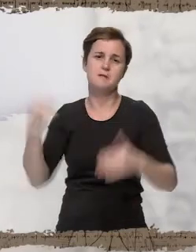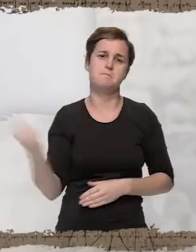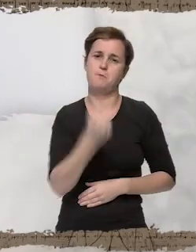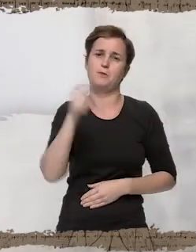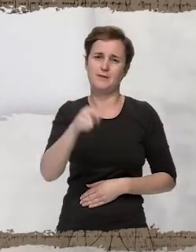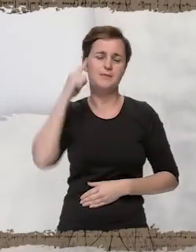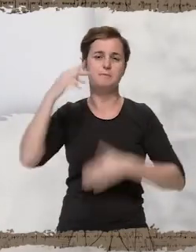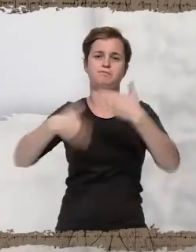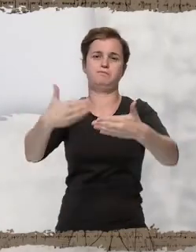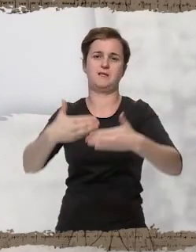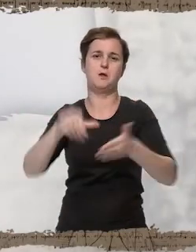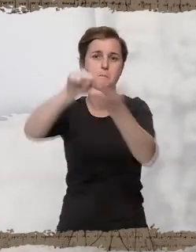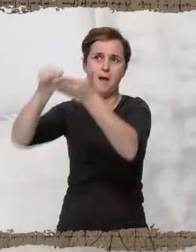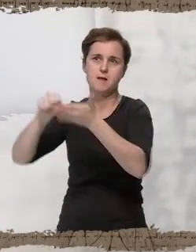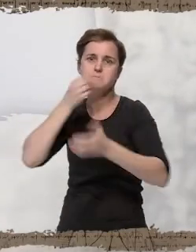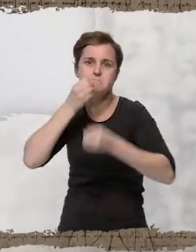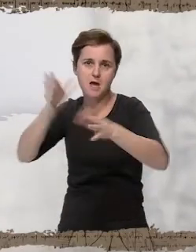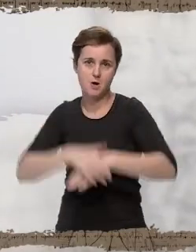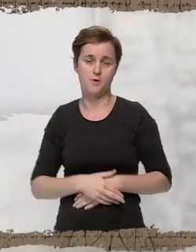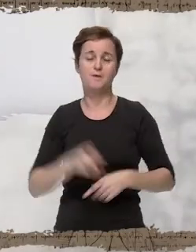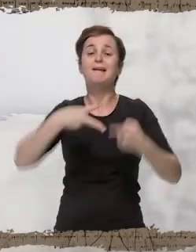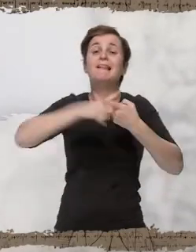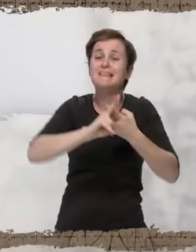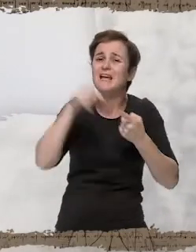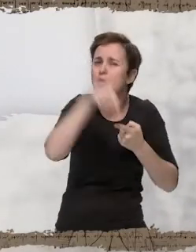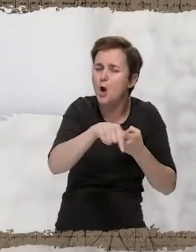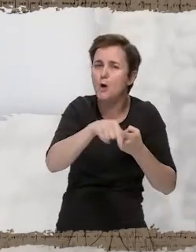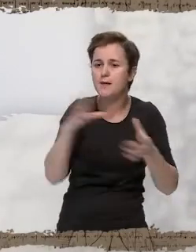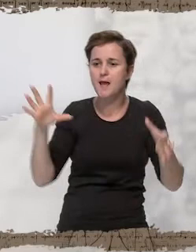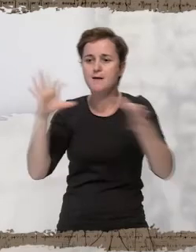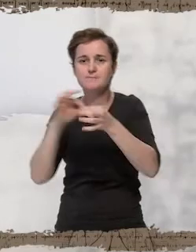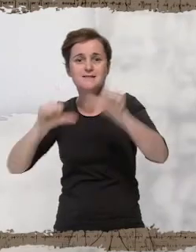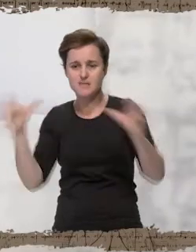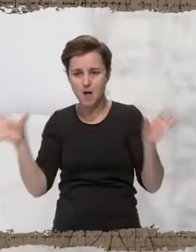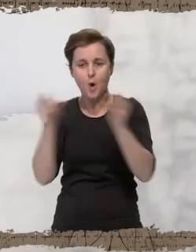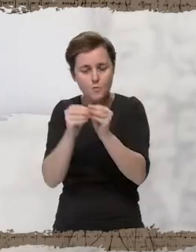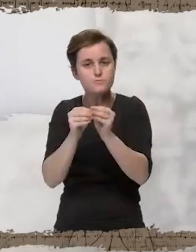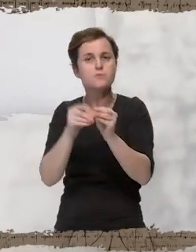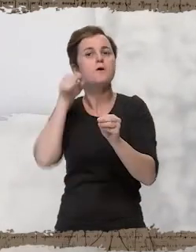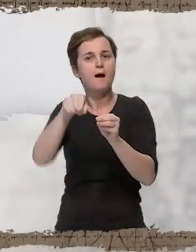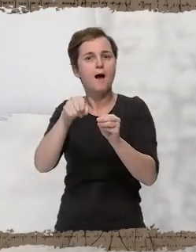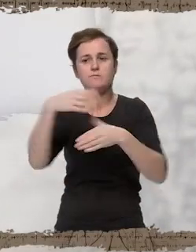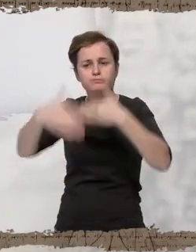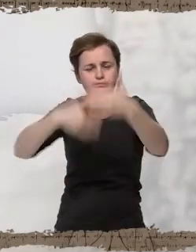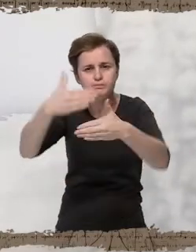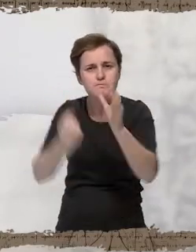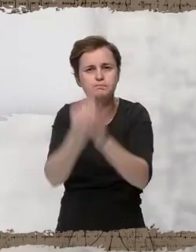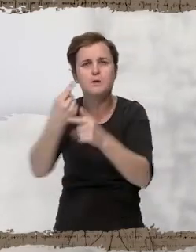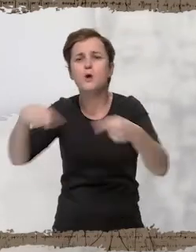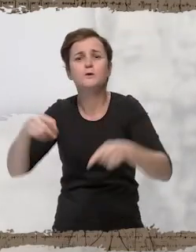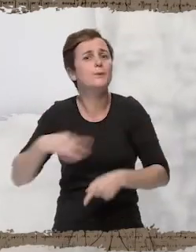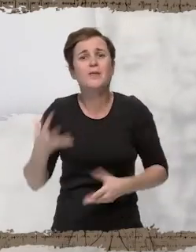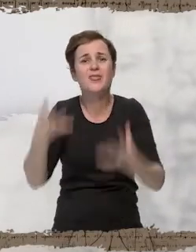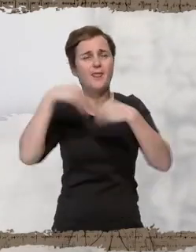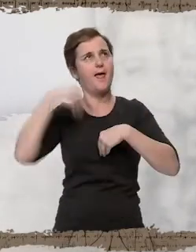son claves para el desarrollo de los países. La tecnología que se nutre de la ciencia forma parte de nuestra vida cotidiana